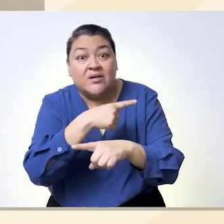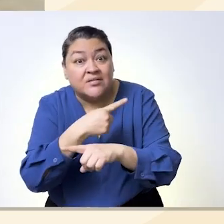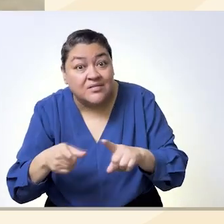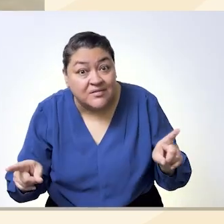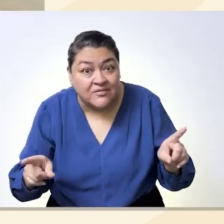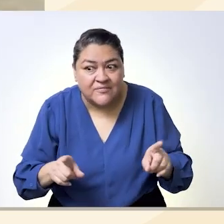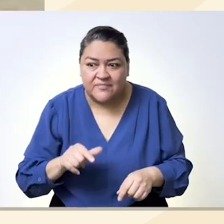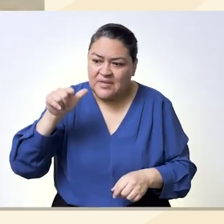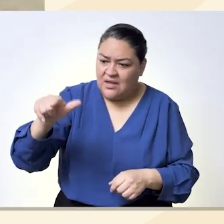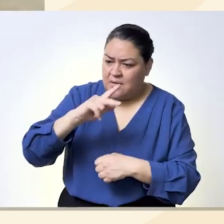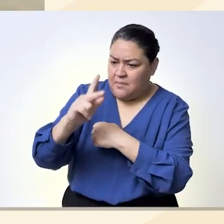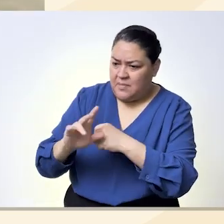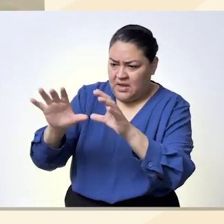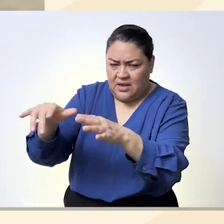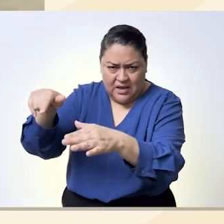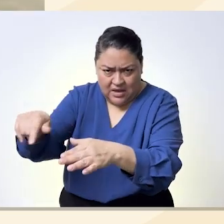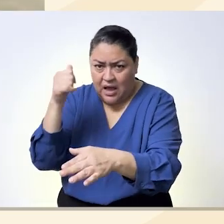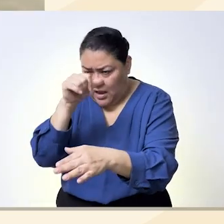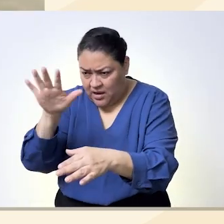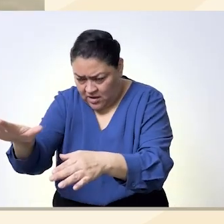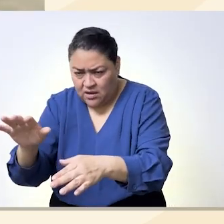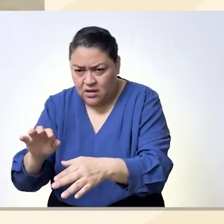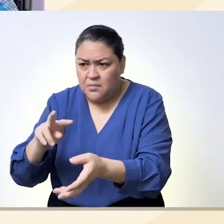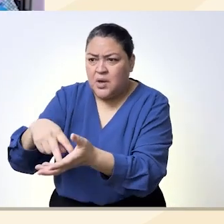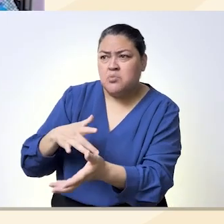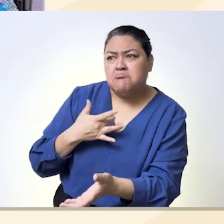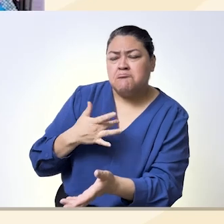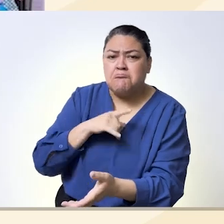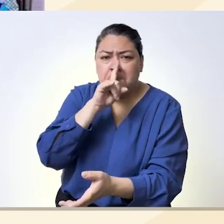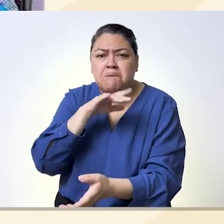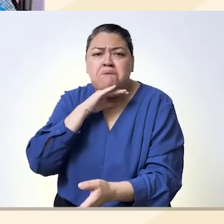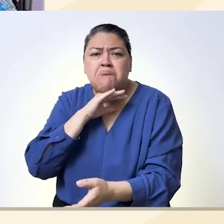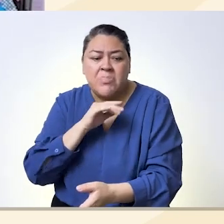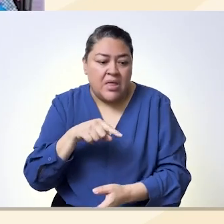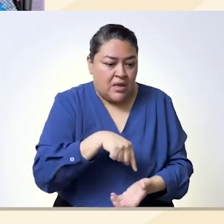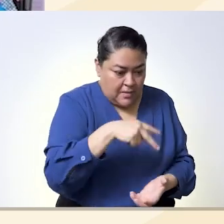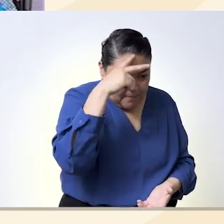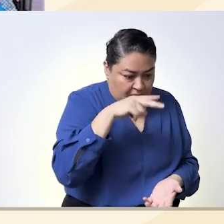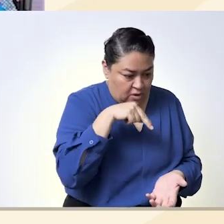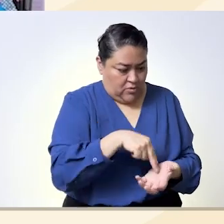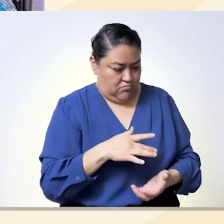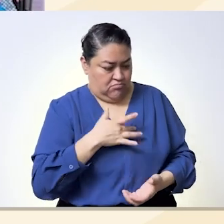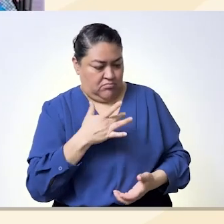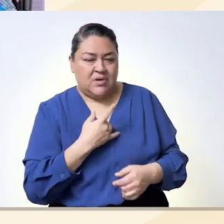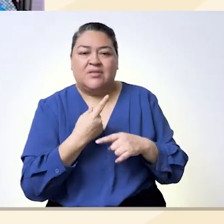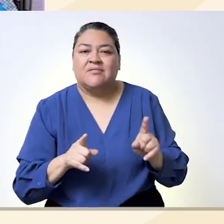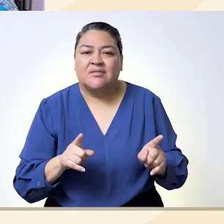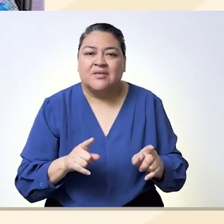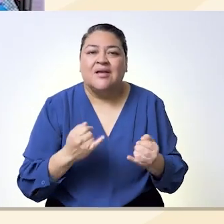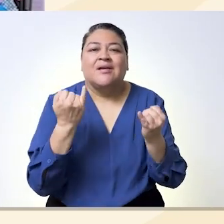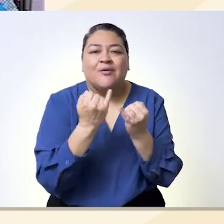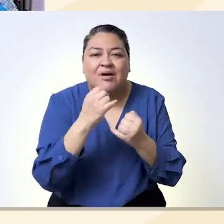México se siente más neurodivergente que en su país de origen, aunque por supuesto que es autista en ambos, ¿no? Pero eso también es muy interesante porque es un